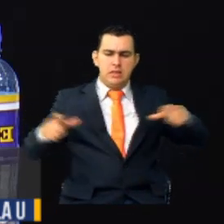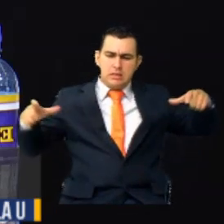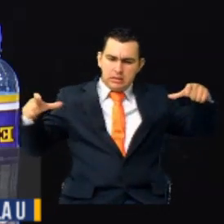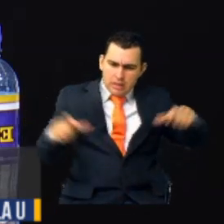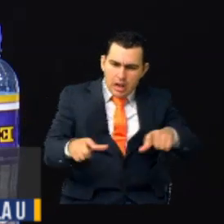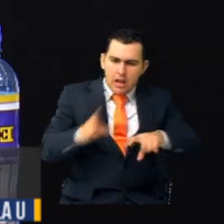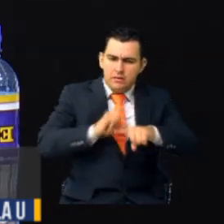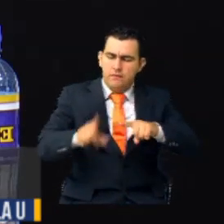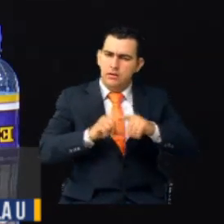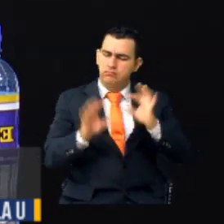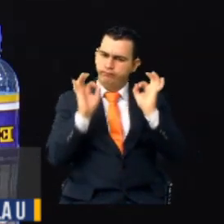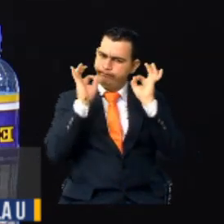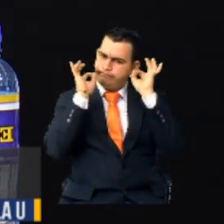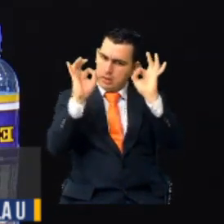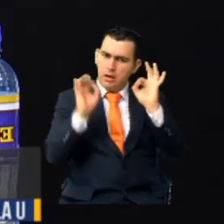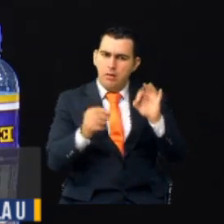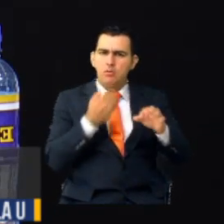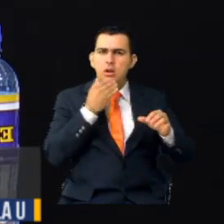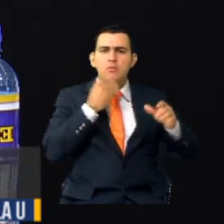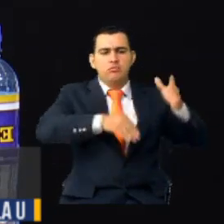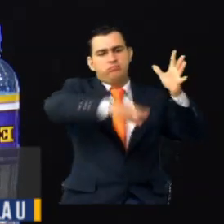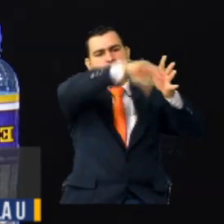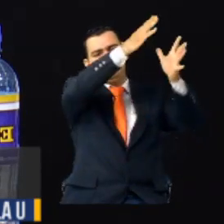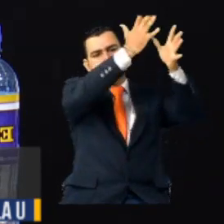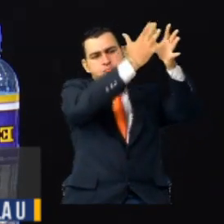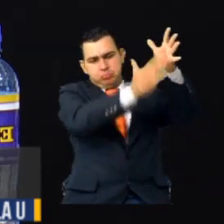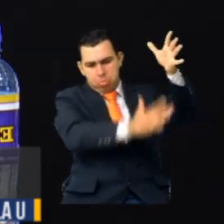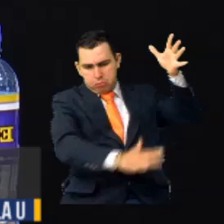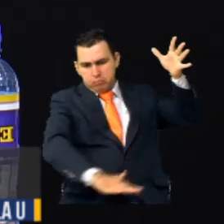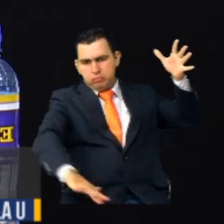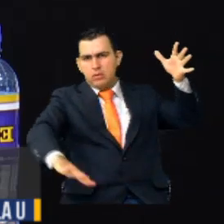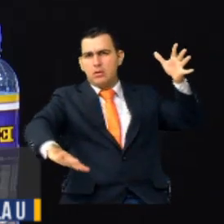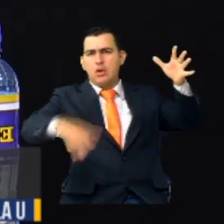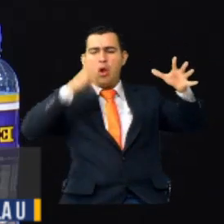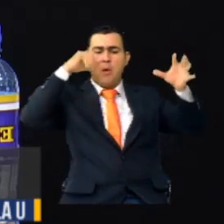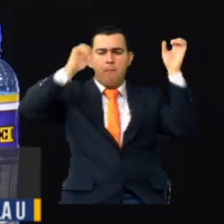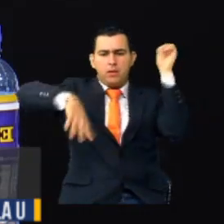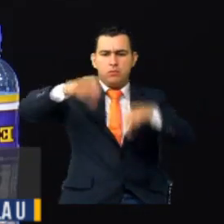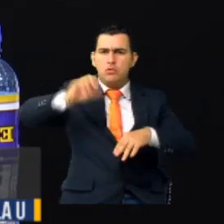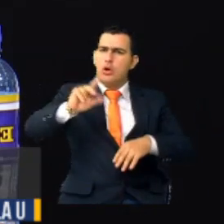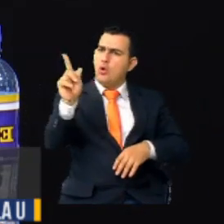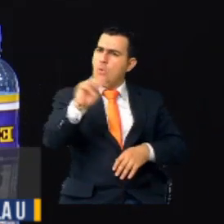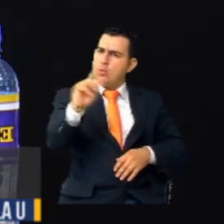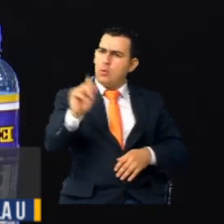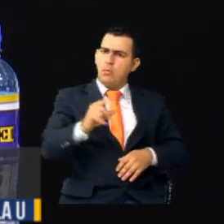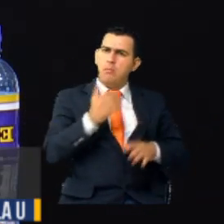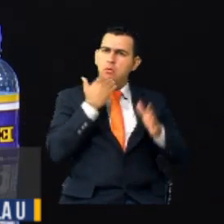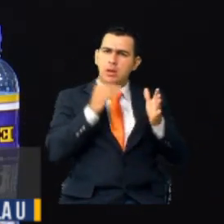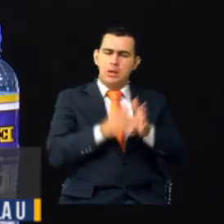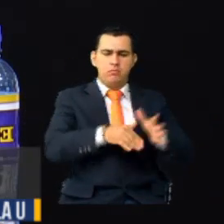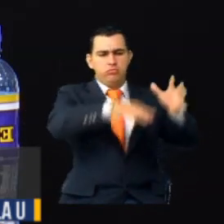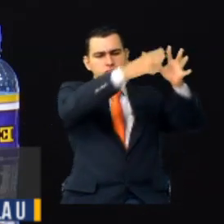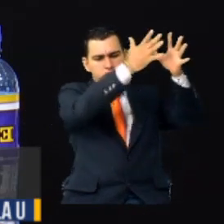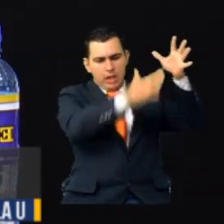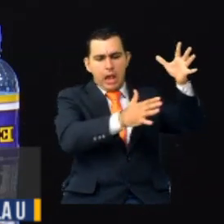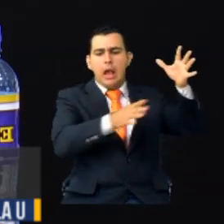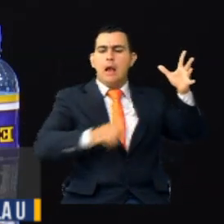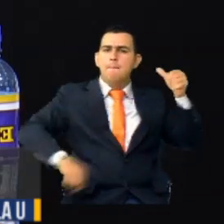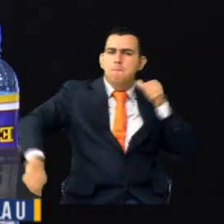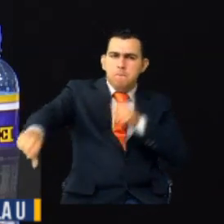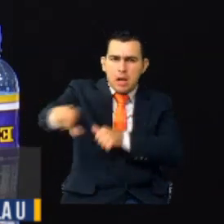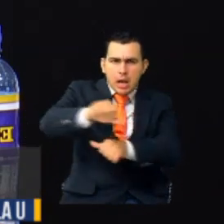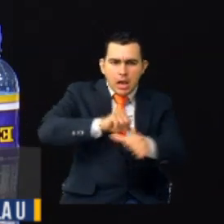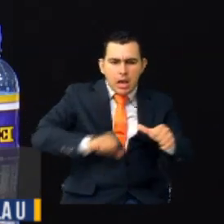polideportivas, convertir los rumbones también en espacios de encuentro como podrían ser ecoparques o